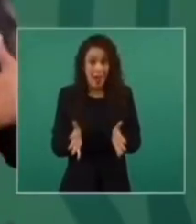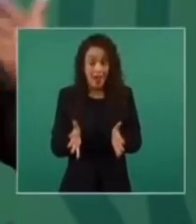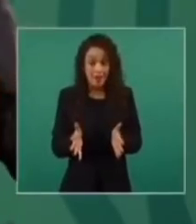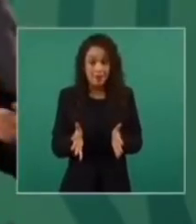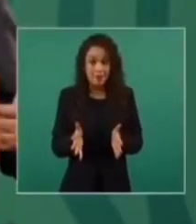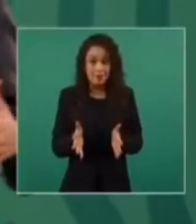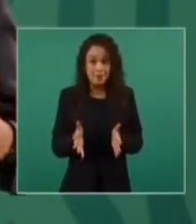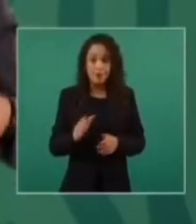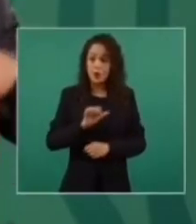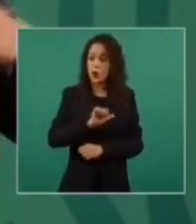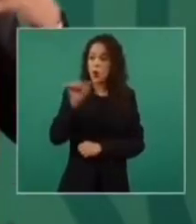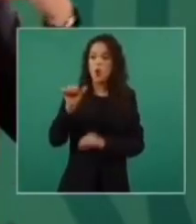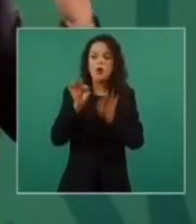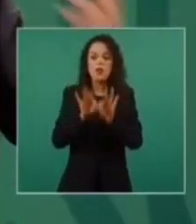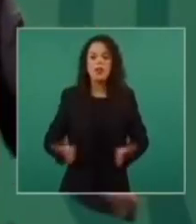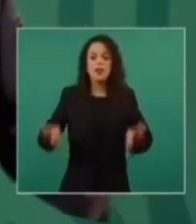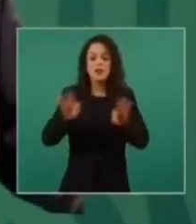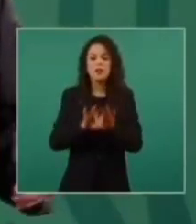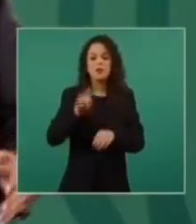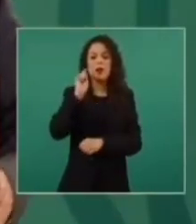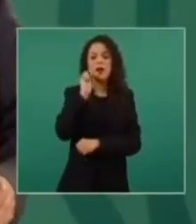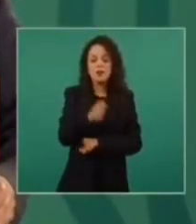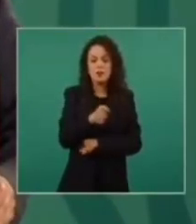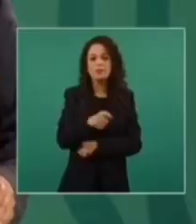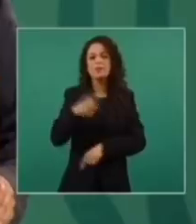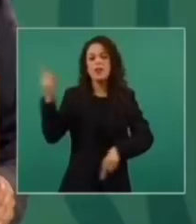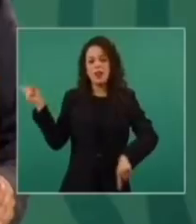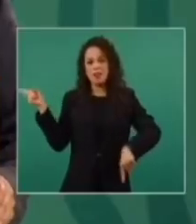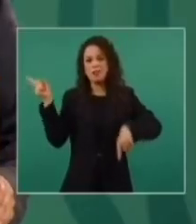Otras importantes, la revocación del mandato,